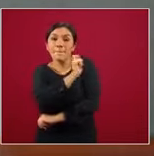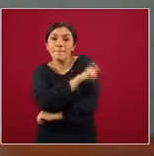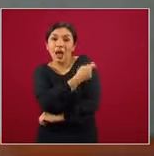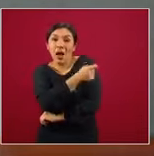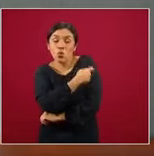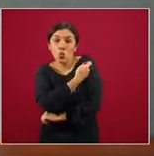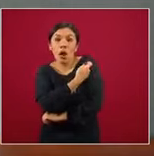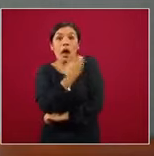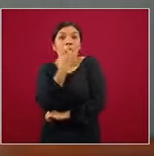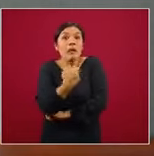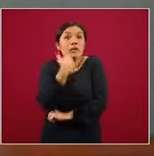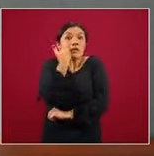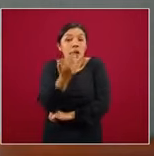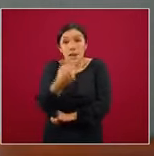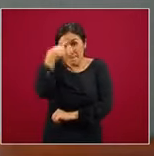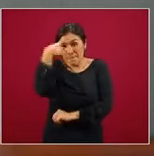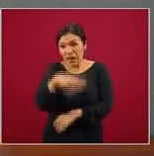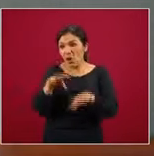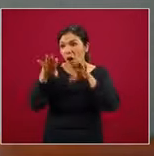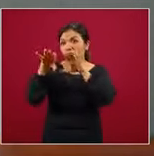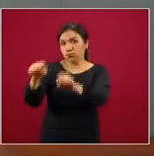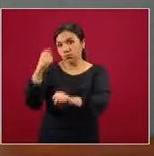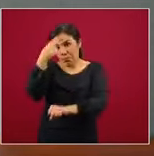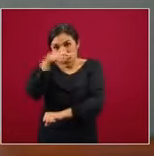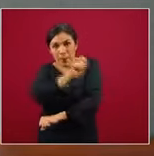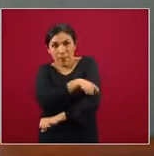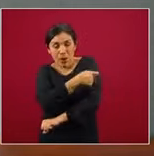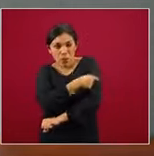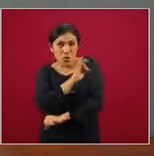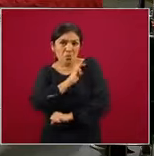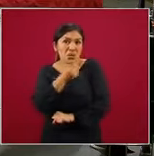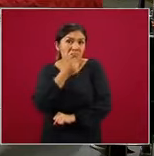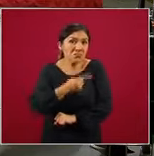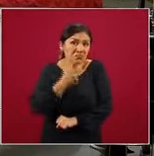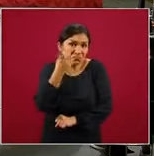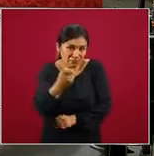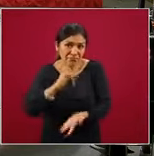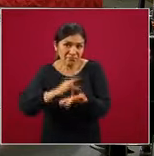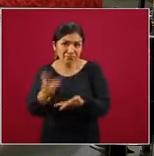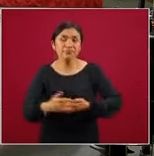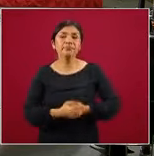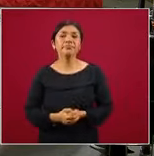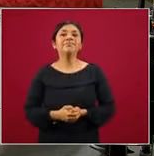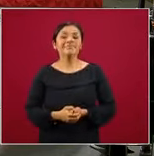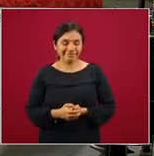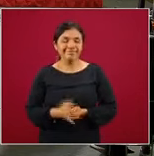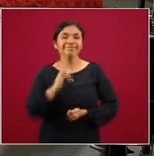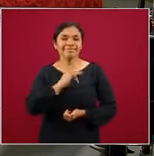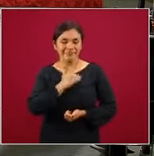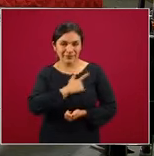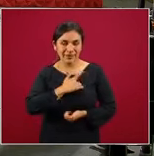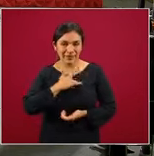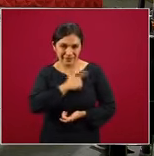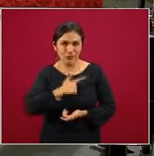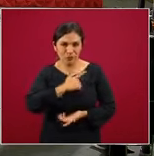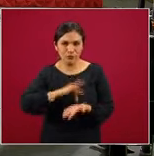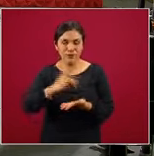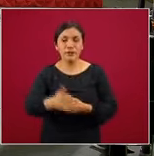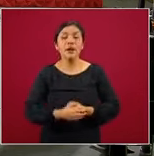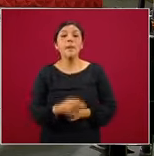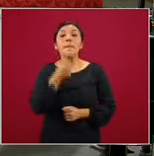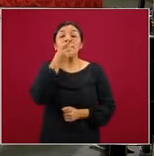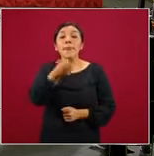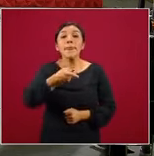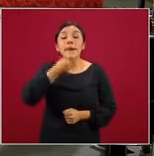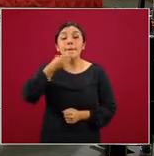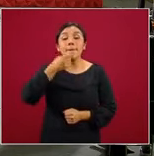pueda tener acceso a esta vacuna. Si nos puede comentar un poco de esto, y muchísimas gracias. Con mucho gusto, Carlos, con mucho gusto. Sobre el